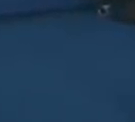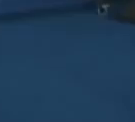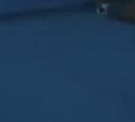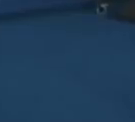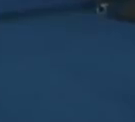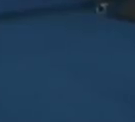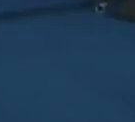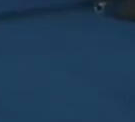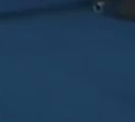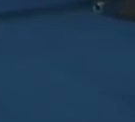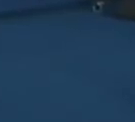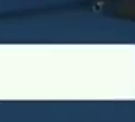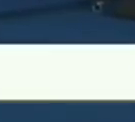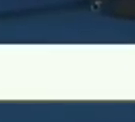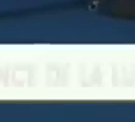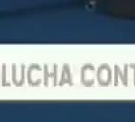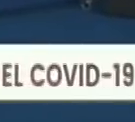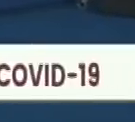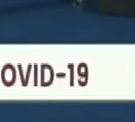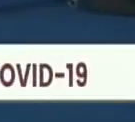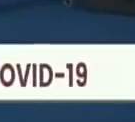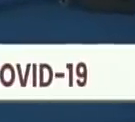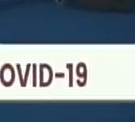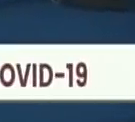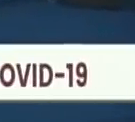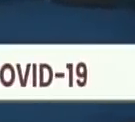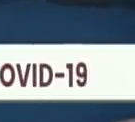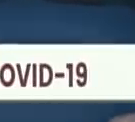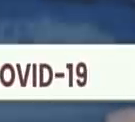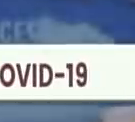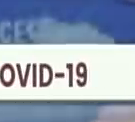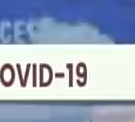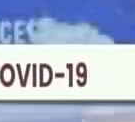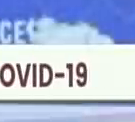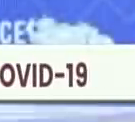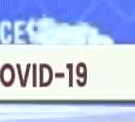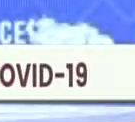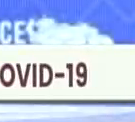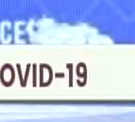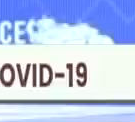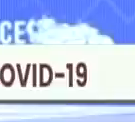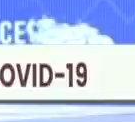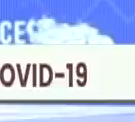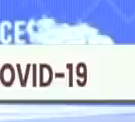extraordinaria de la Comisión Presidencial contra el